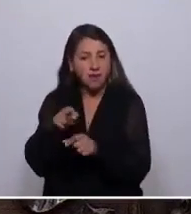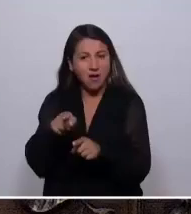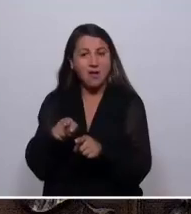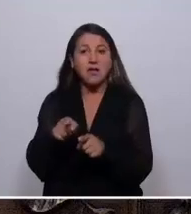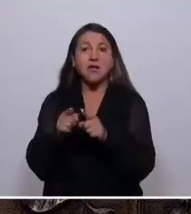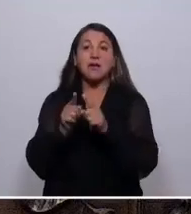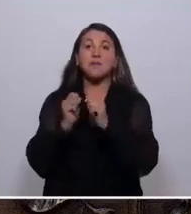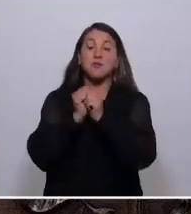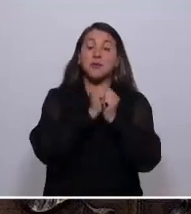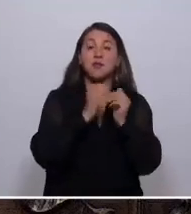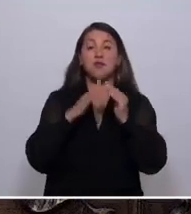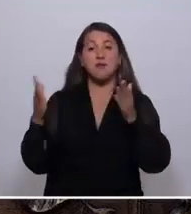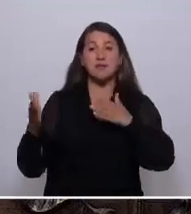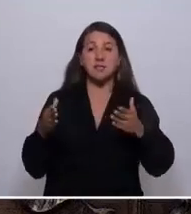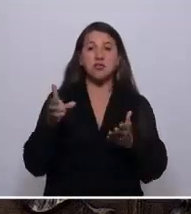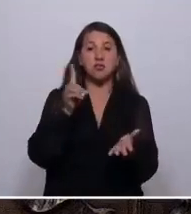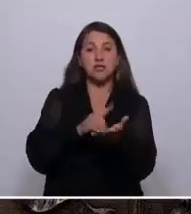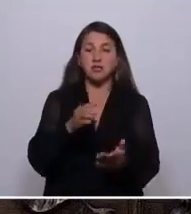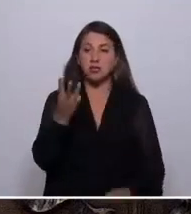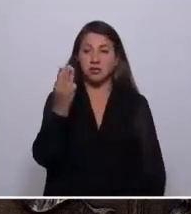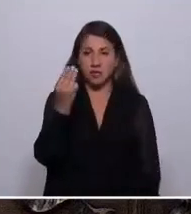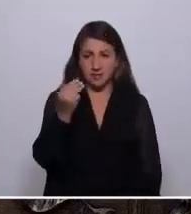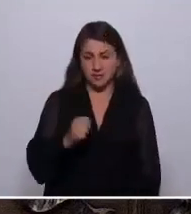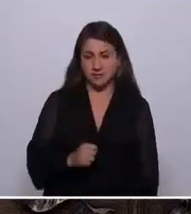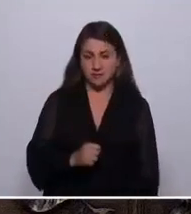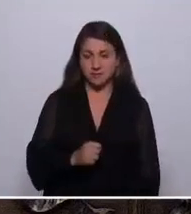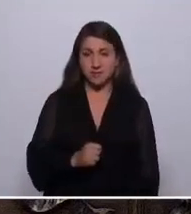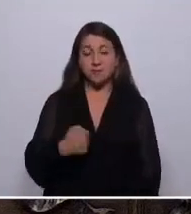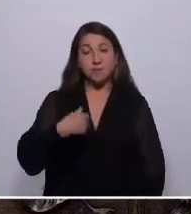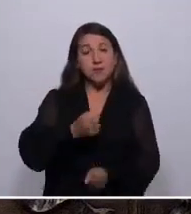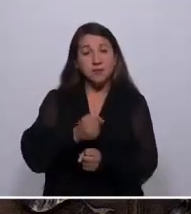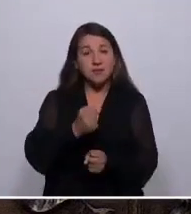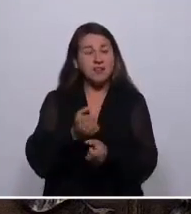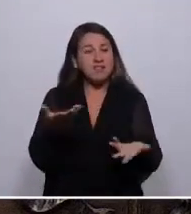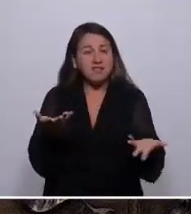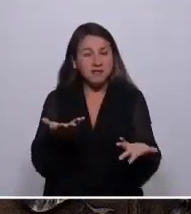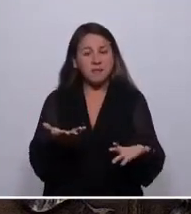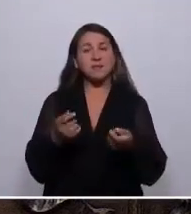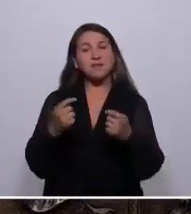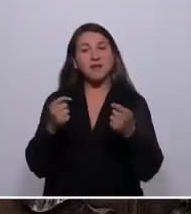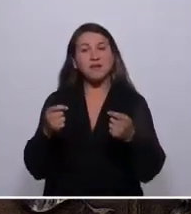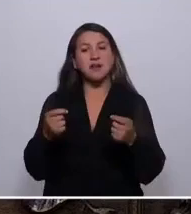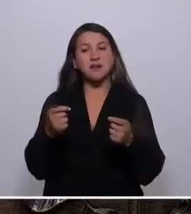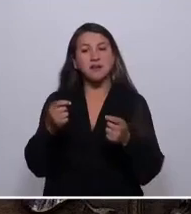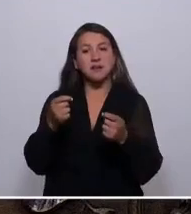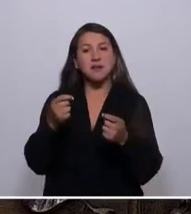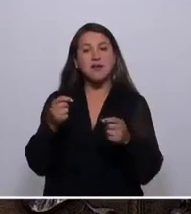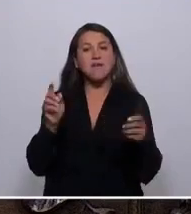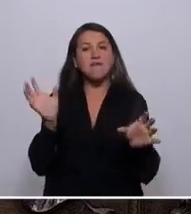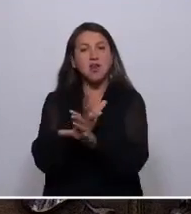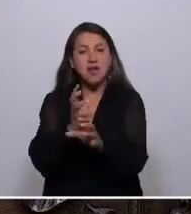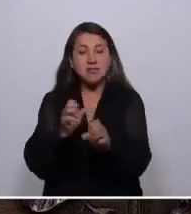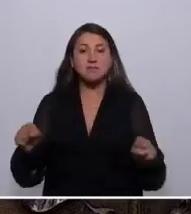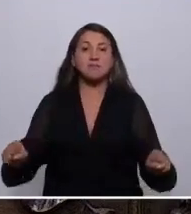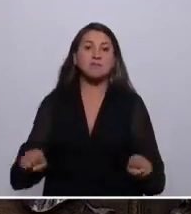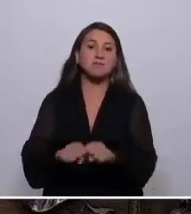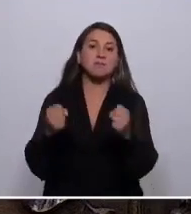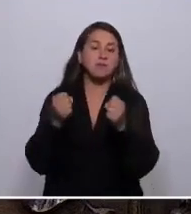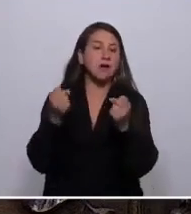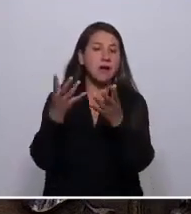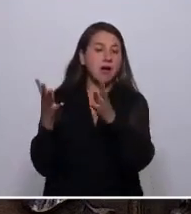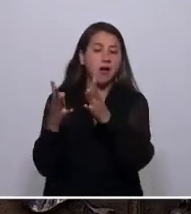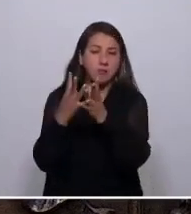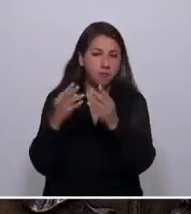mis vecinas y vecinos del Distrito 13. Mi trabajo consistía en tratar de romper el cerco de la violencia, acompañar y